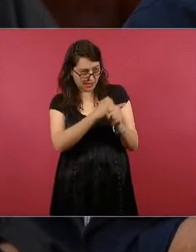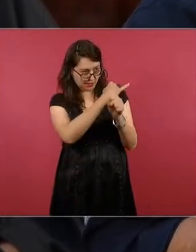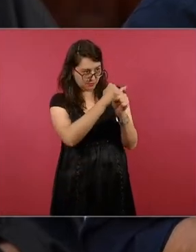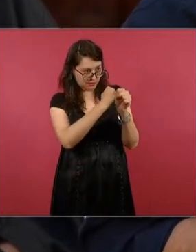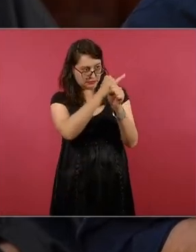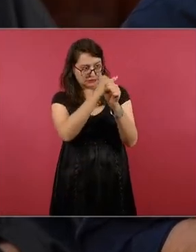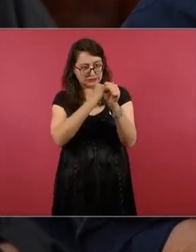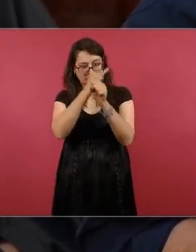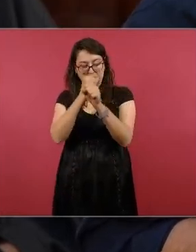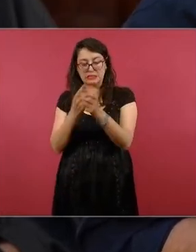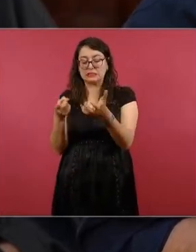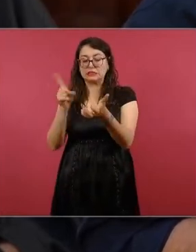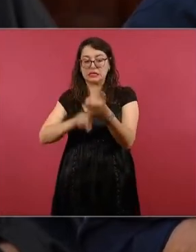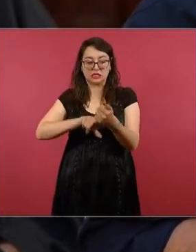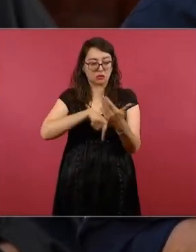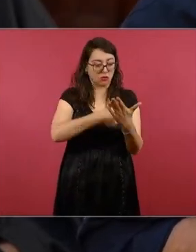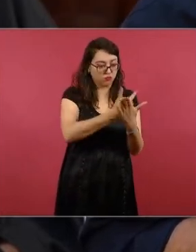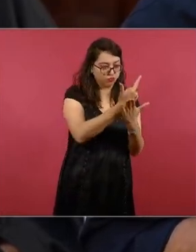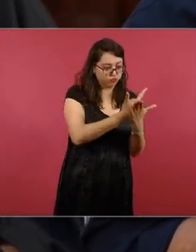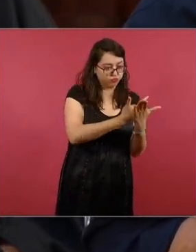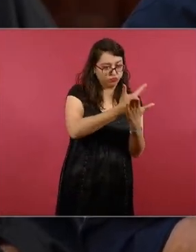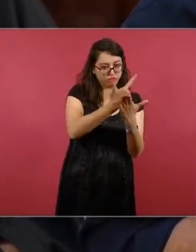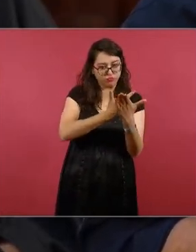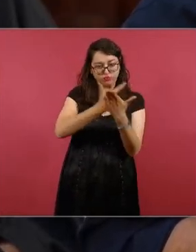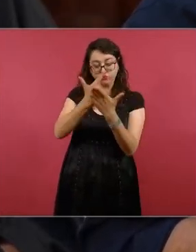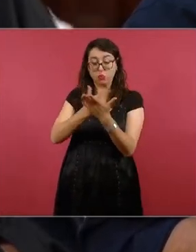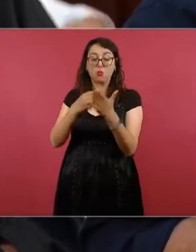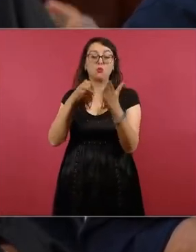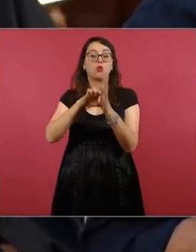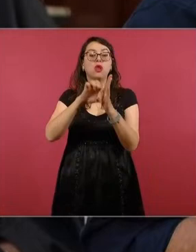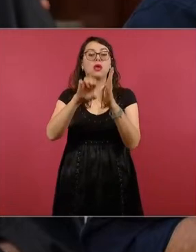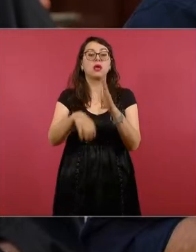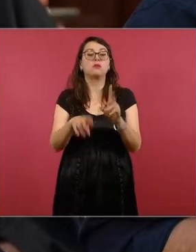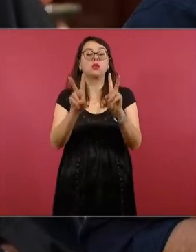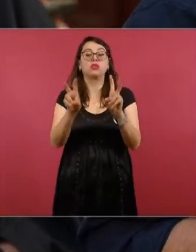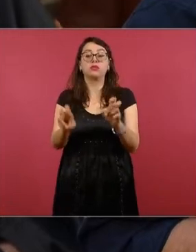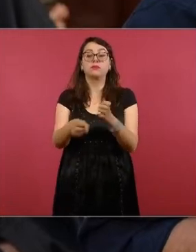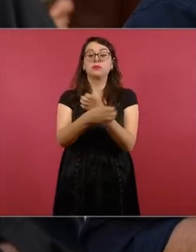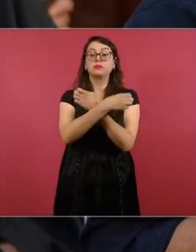de las cuentas públicas anteriores en áreas como educación, lo que